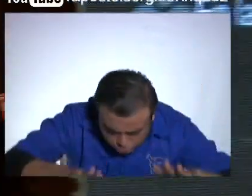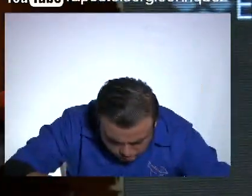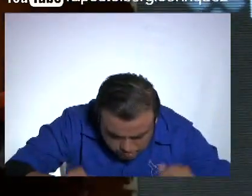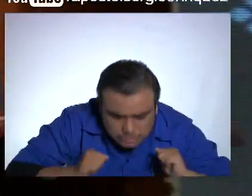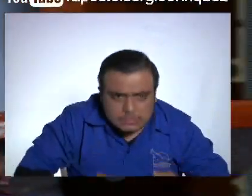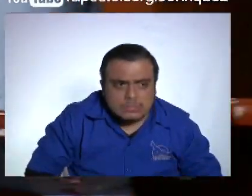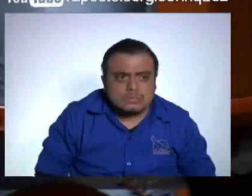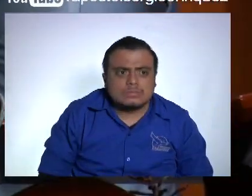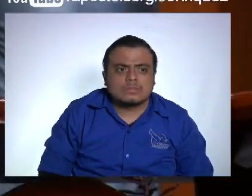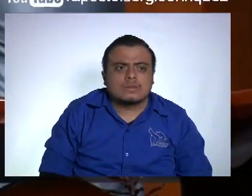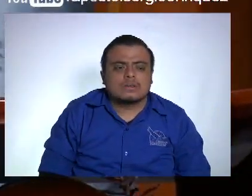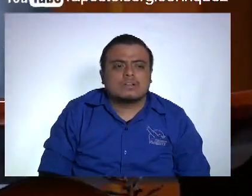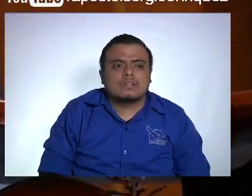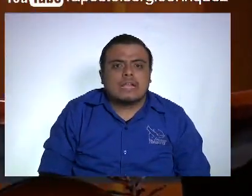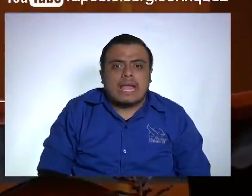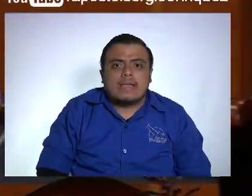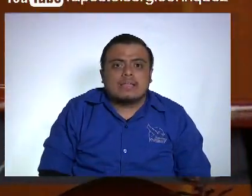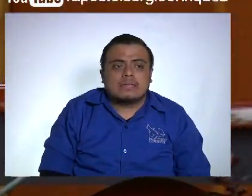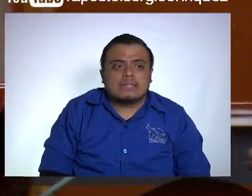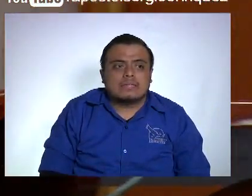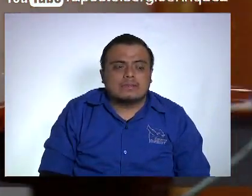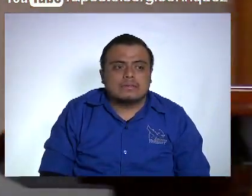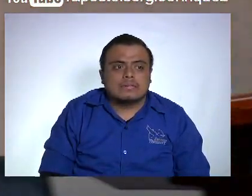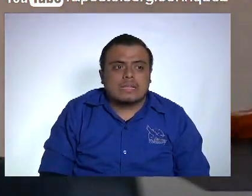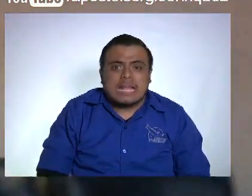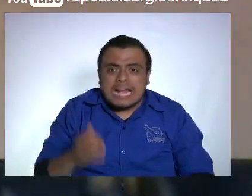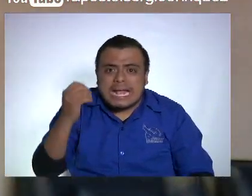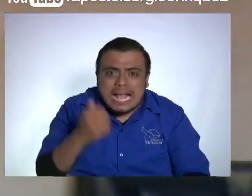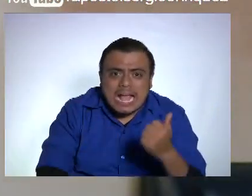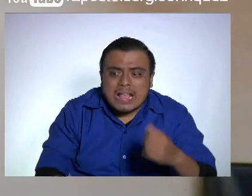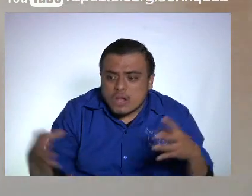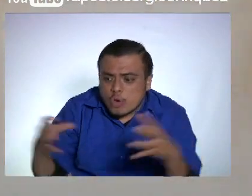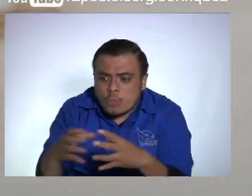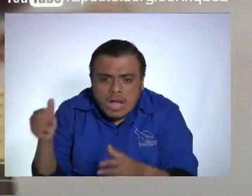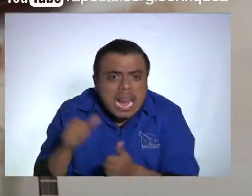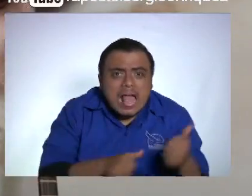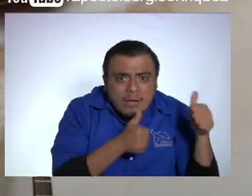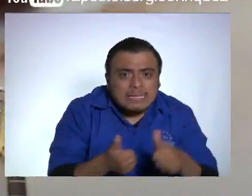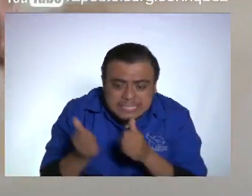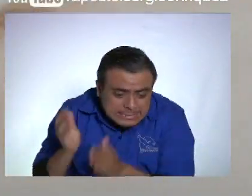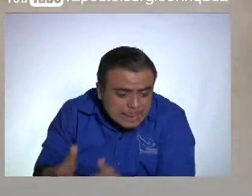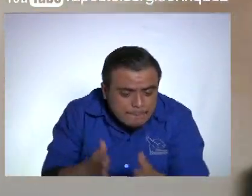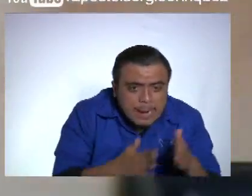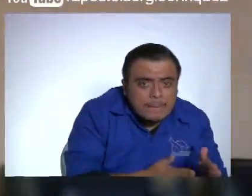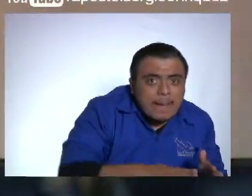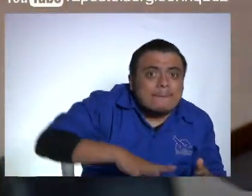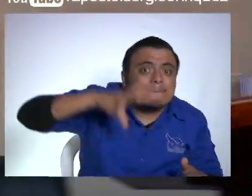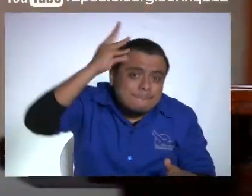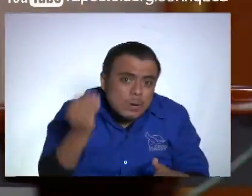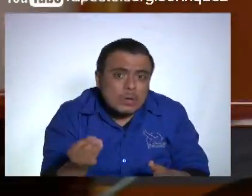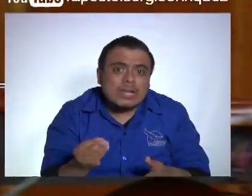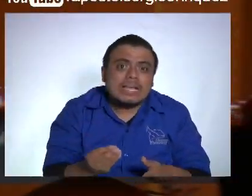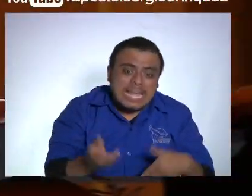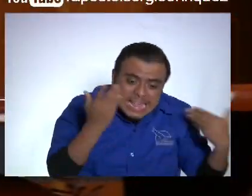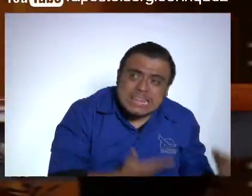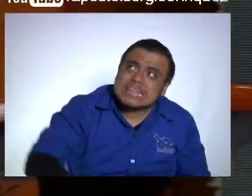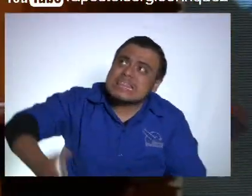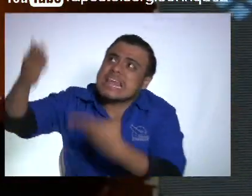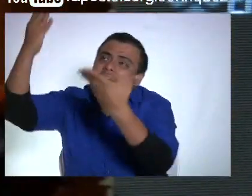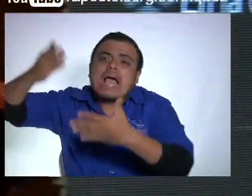eso mis hermanos de alabanza se preparan cada ensayo, porque están derramando su mejor perfume.